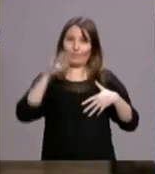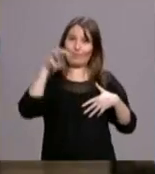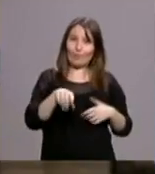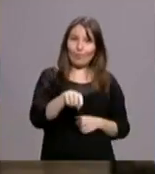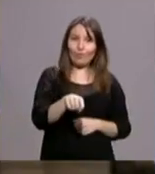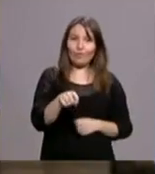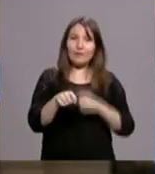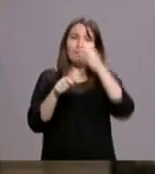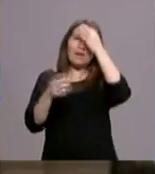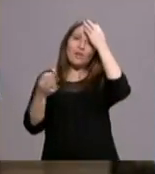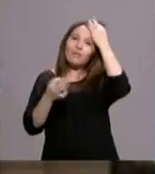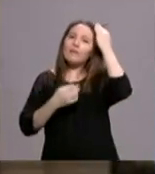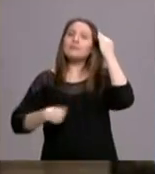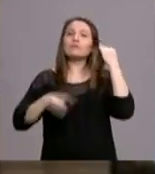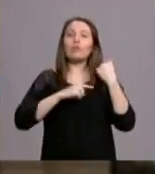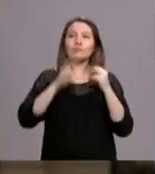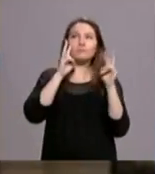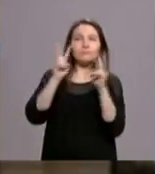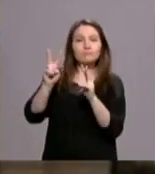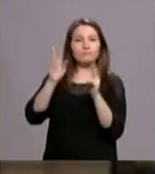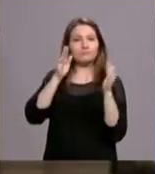Pero esto nos exige contemplarlo.